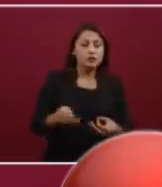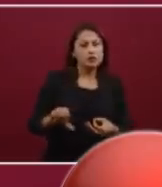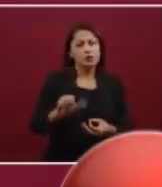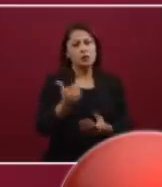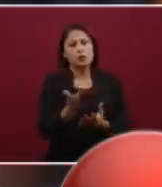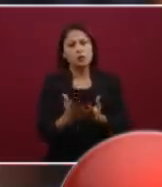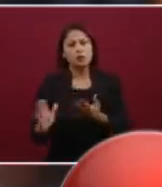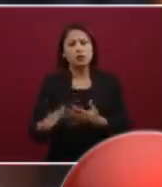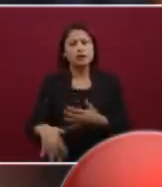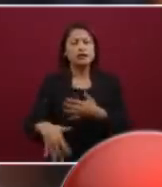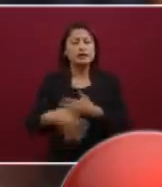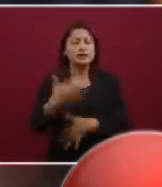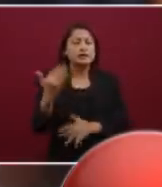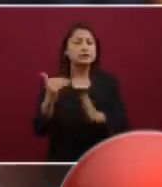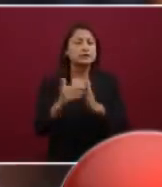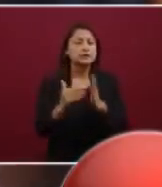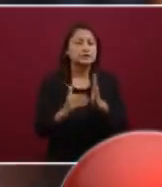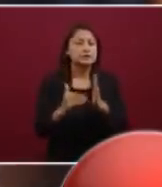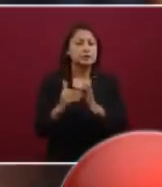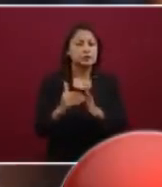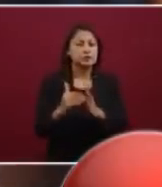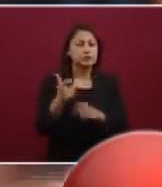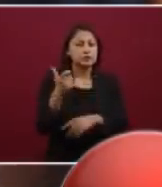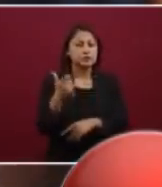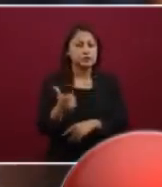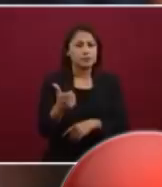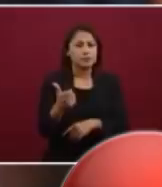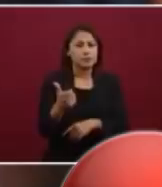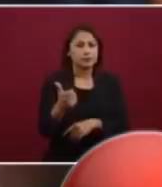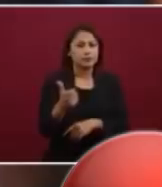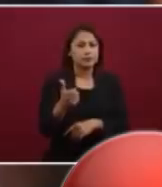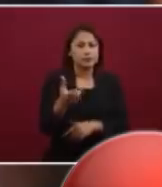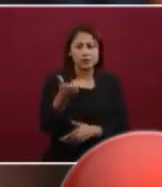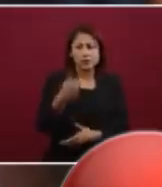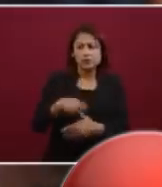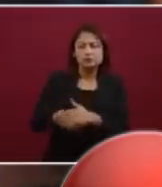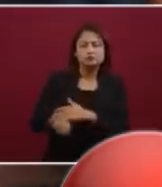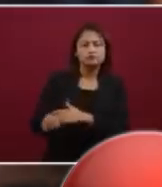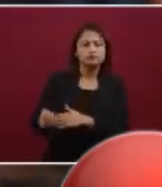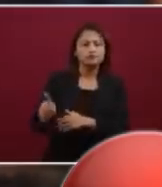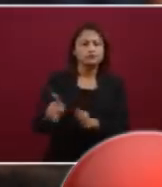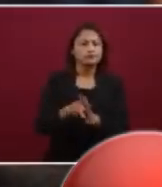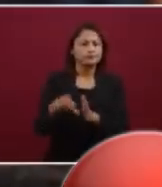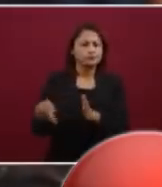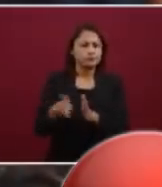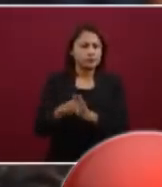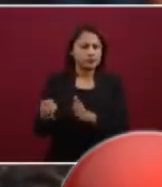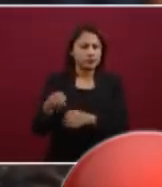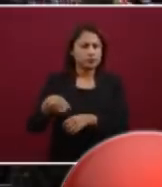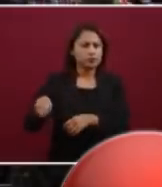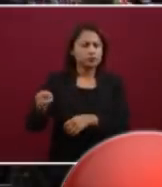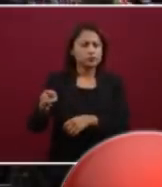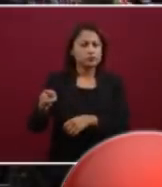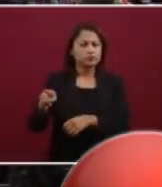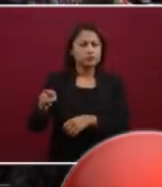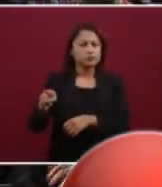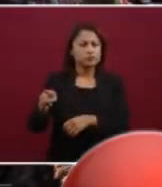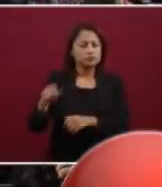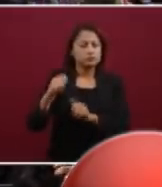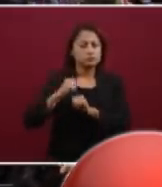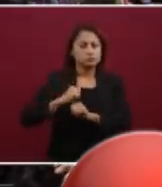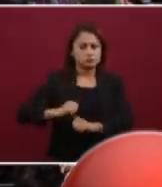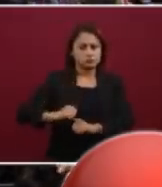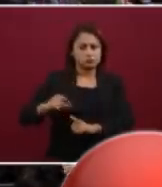pesos, pues era lo que se le había dado a los columnistas, ¿no?, beneficiados en estas campañas